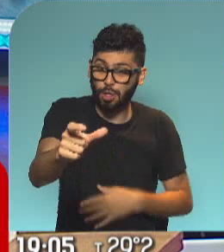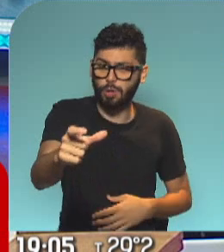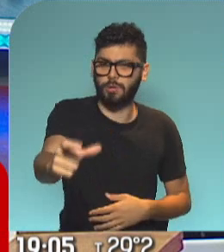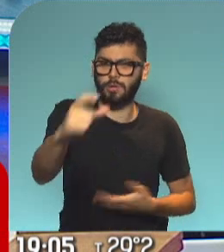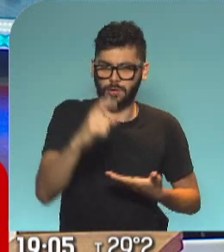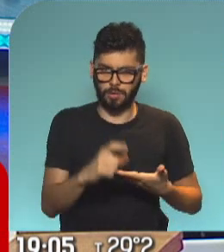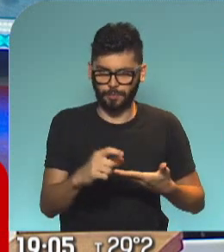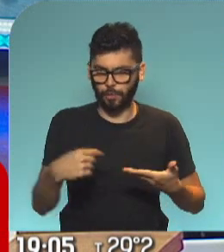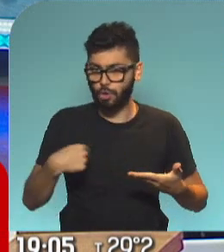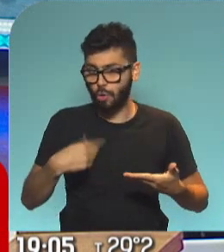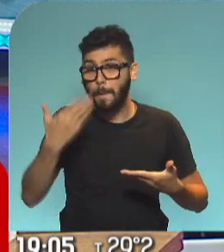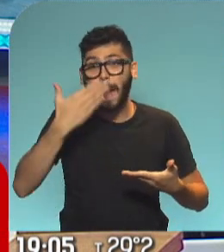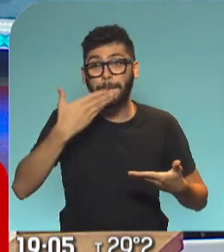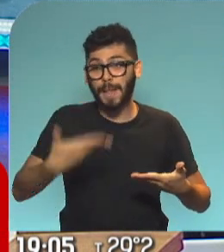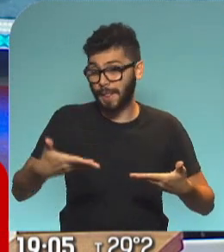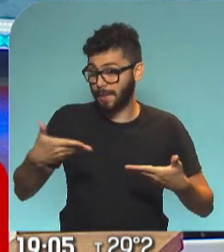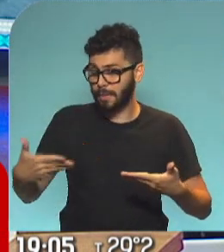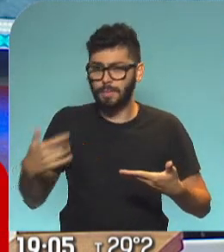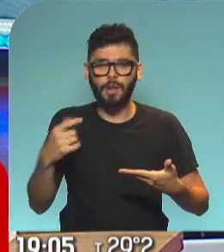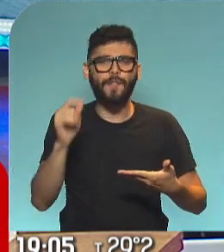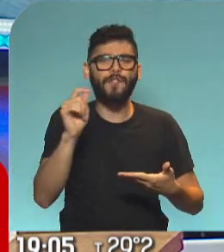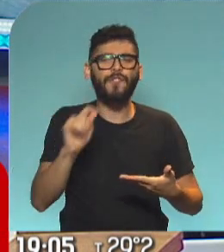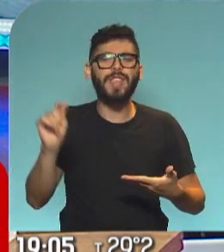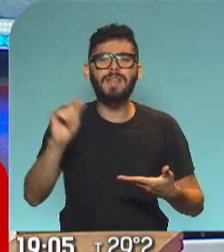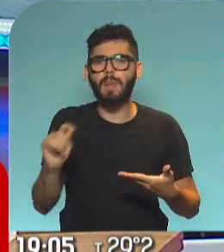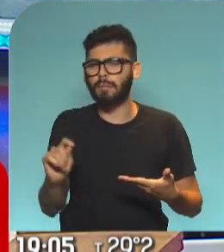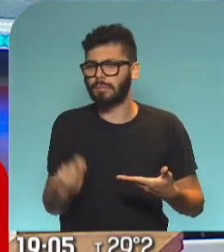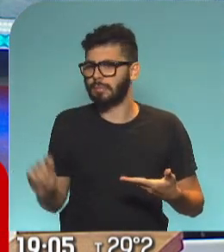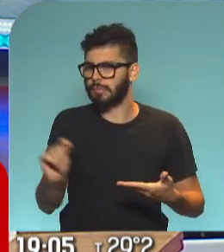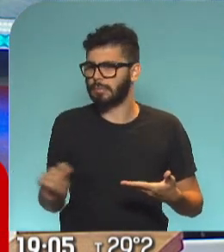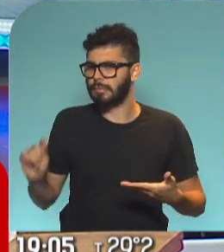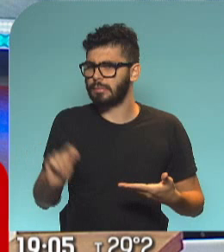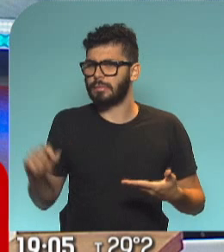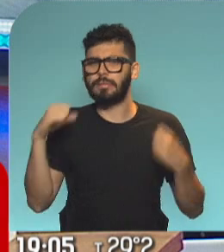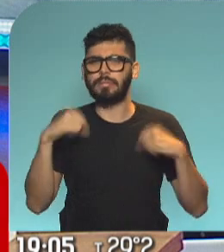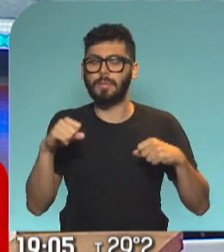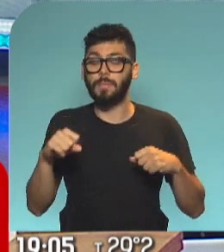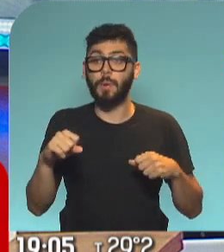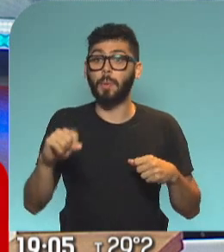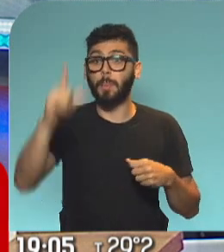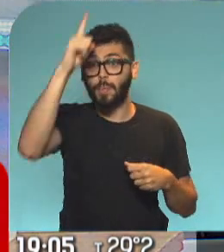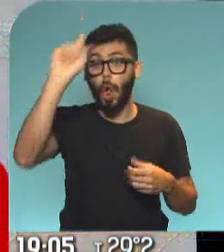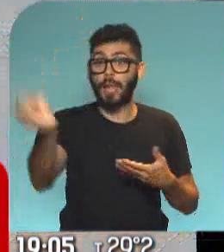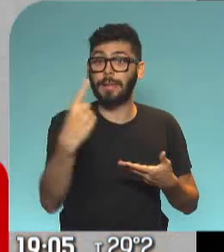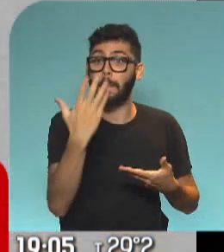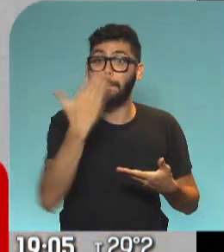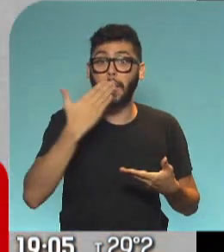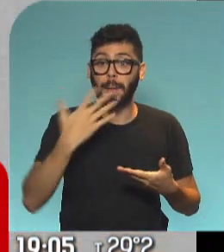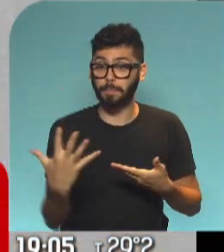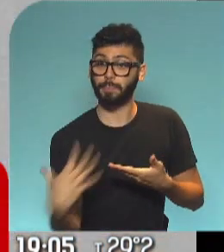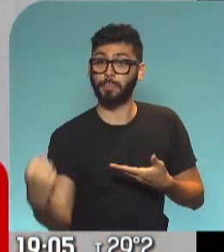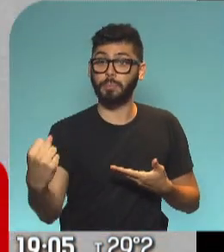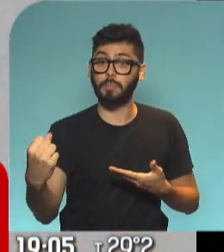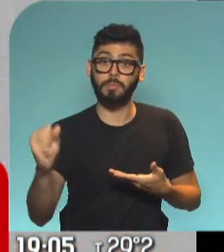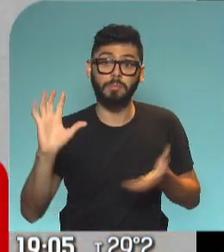de papel empiezo a intentar imitar la firma y viene un allanamiento y secuestra ese papel no hay